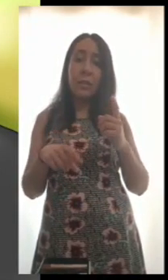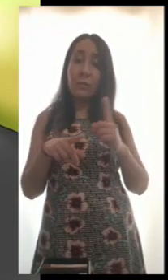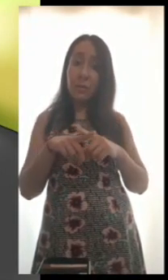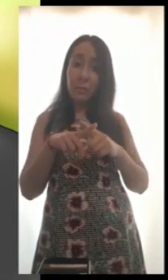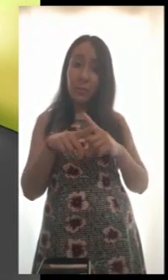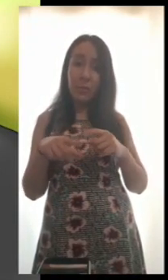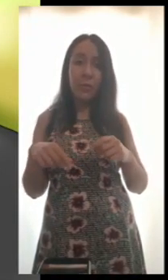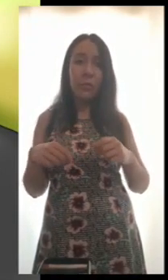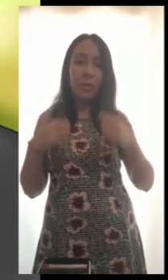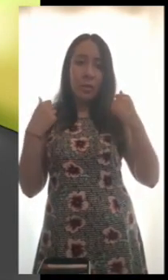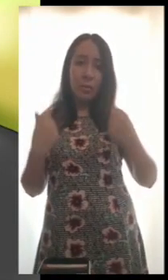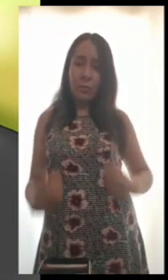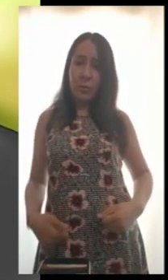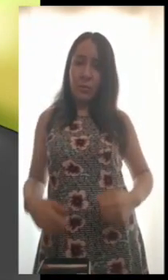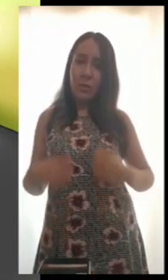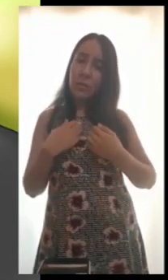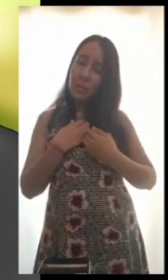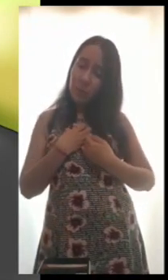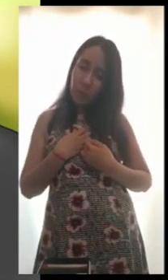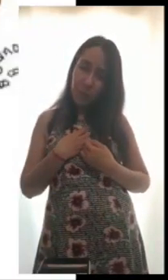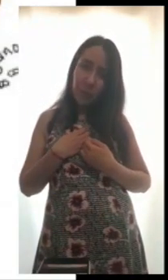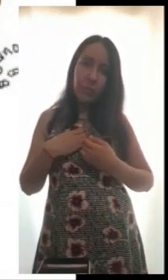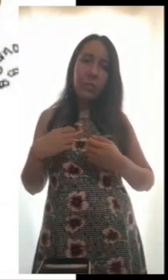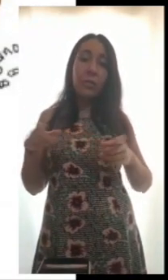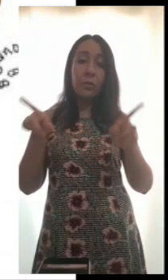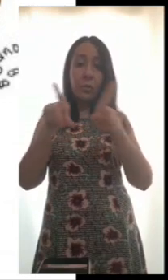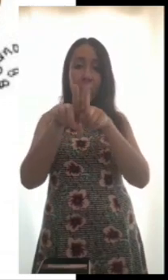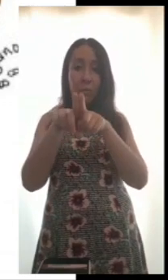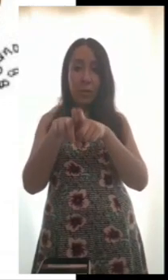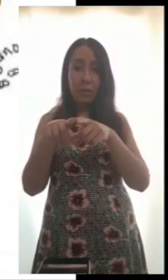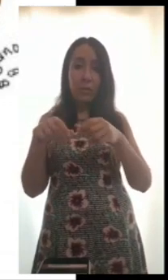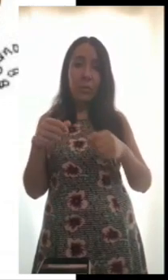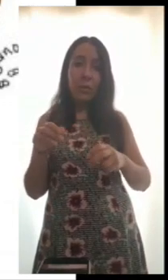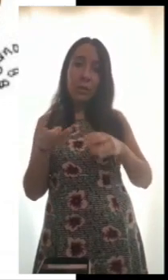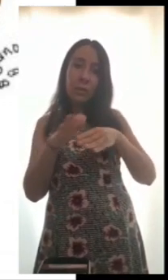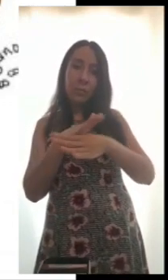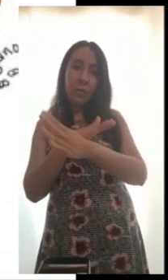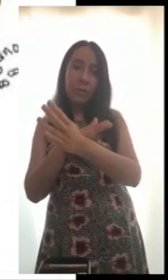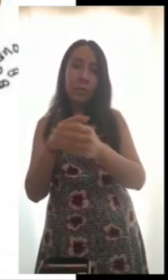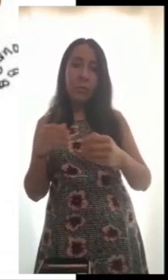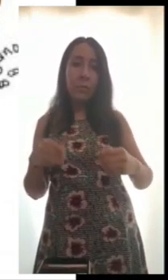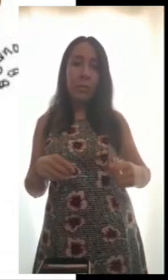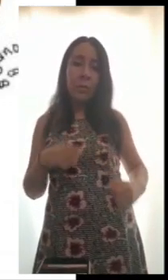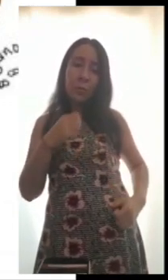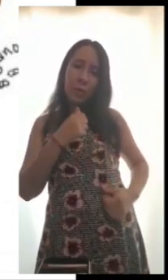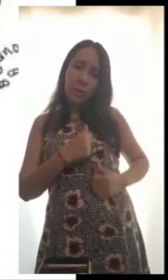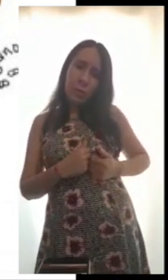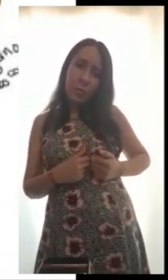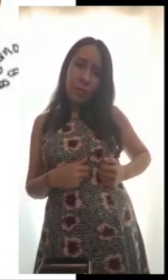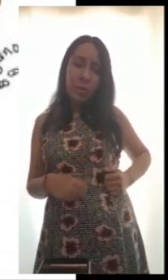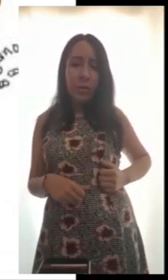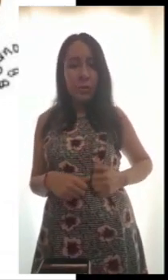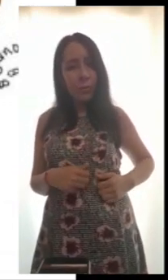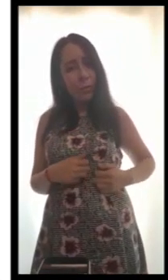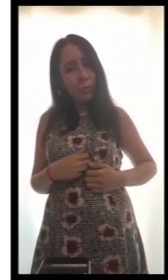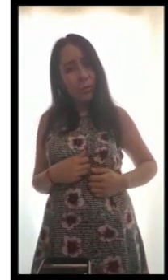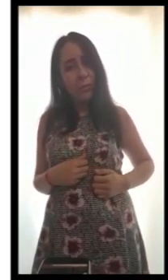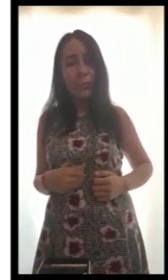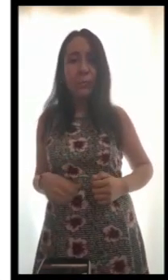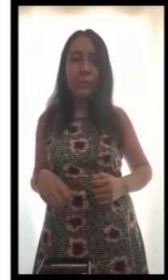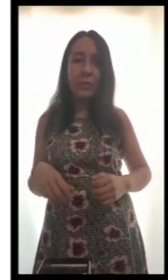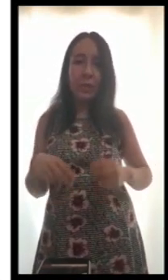actitud. Sentir compasión ante un hermano que pasa por el dolor y el sufrimiento y hacerle